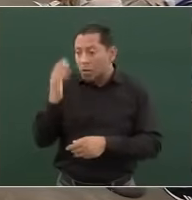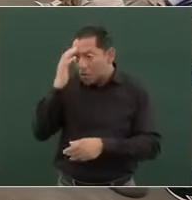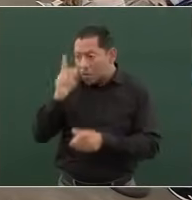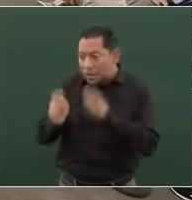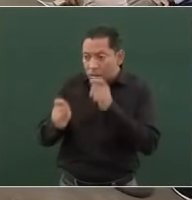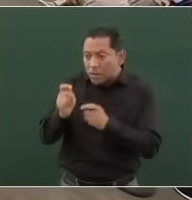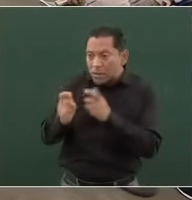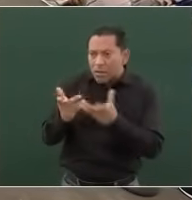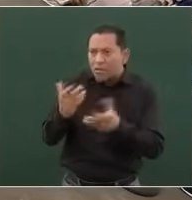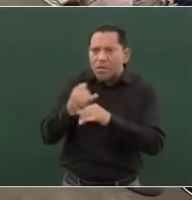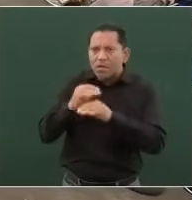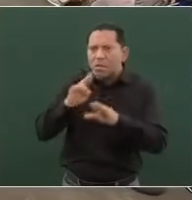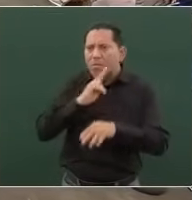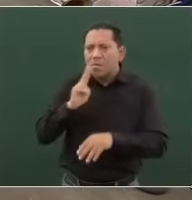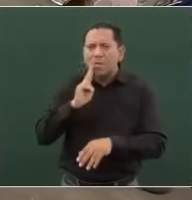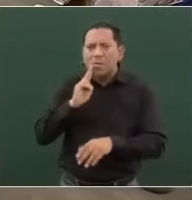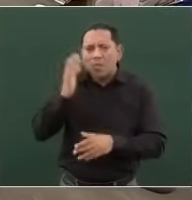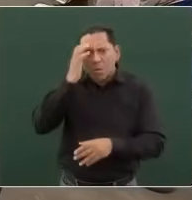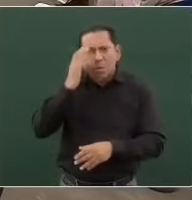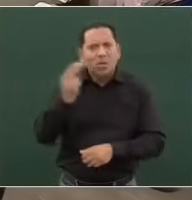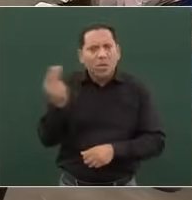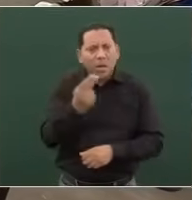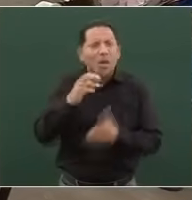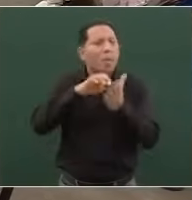¿Cómo es eso de que, a ver, una campaña,